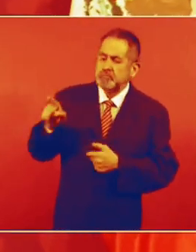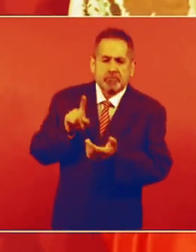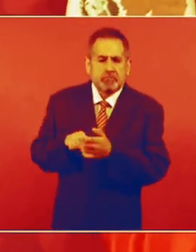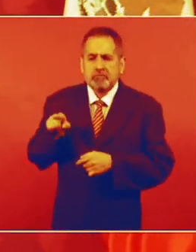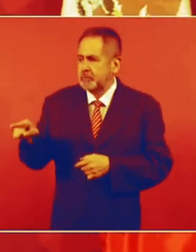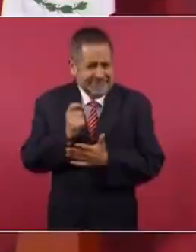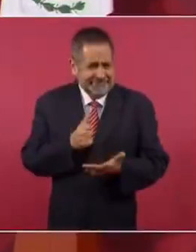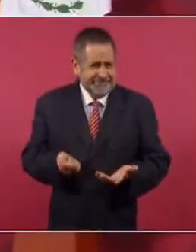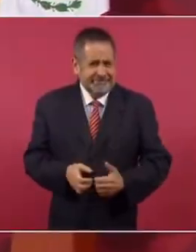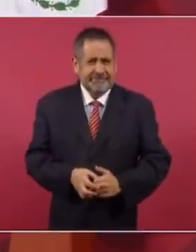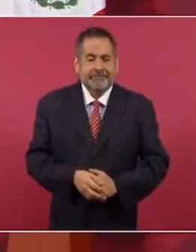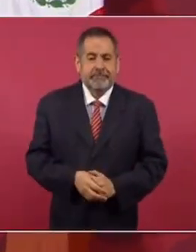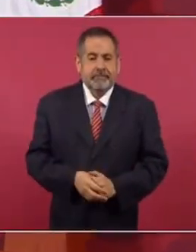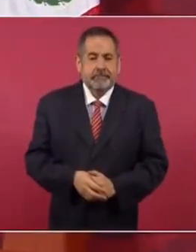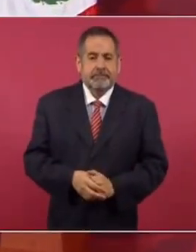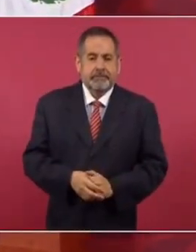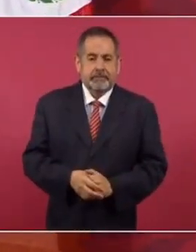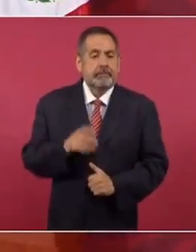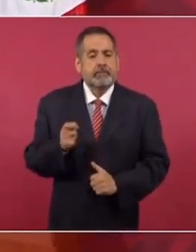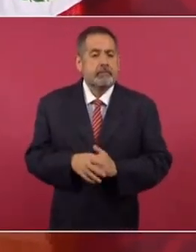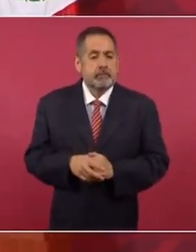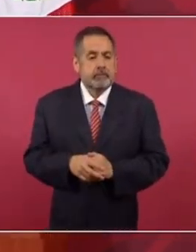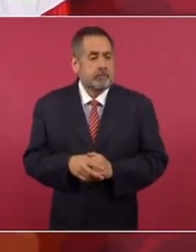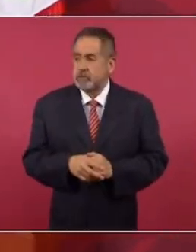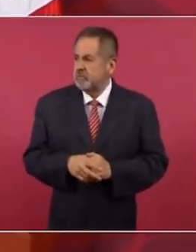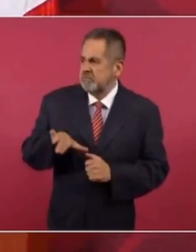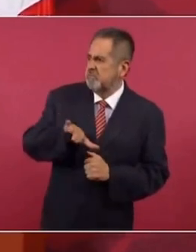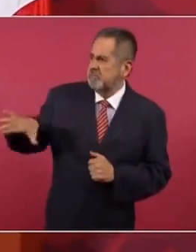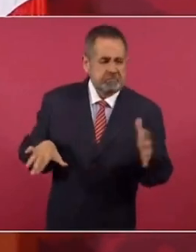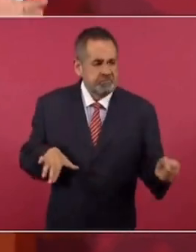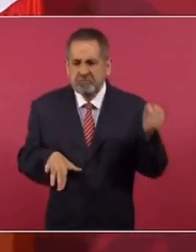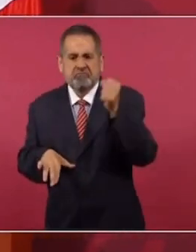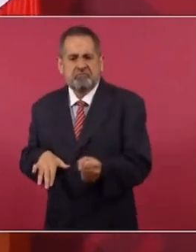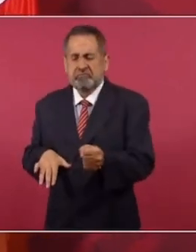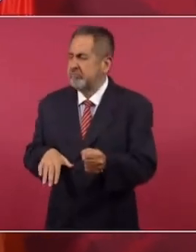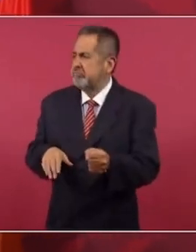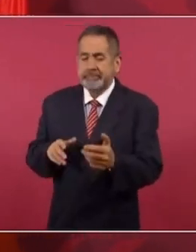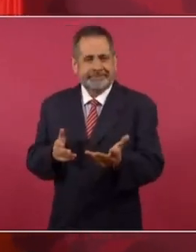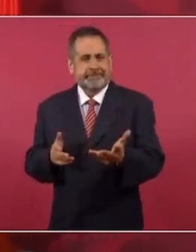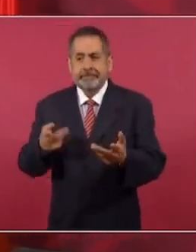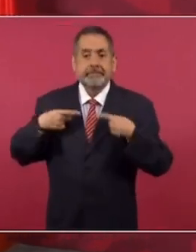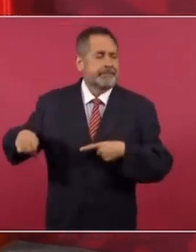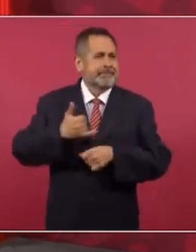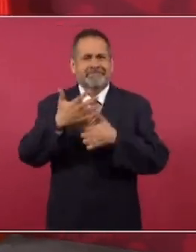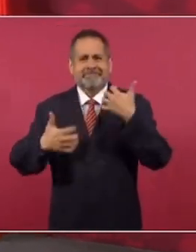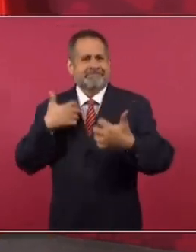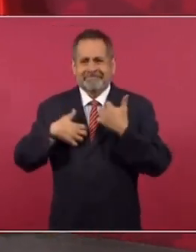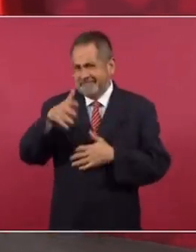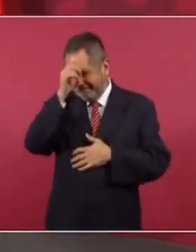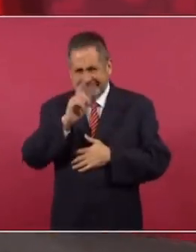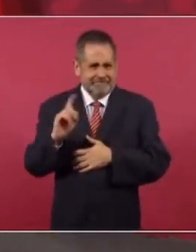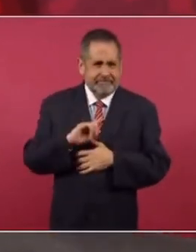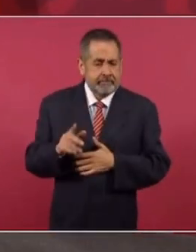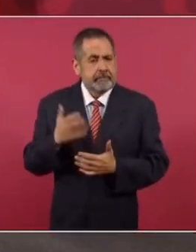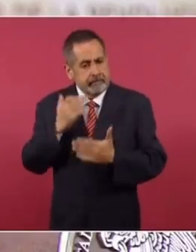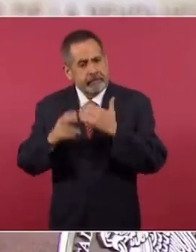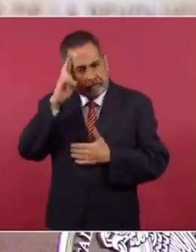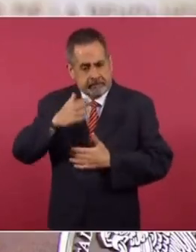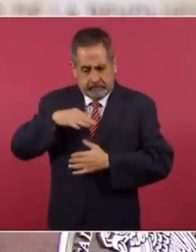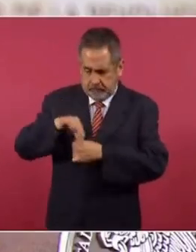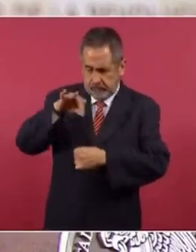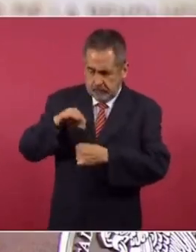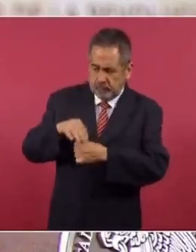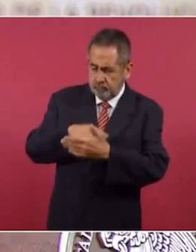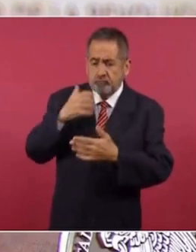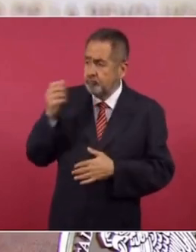tiene incapacidad moral. Entonces, se lleva a cabo una imposición, pues la gente se inconforma porque no respetan la